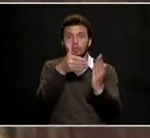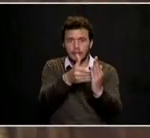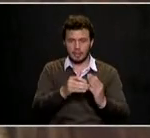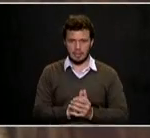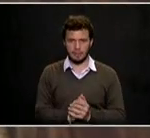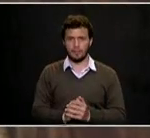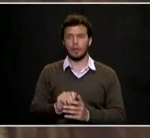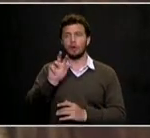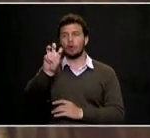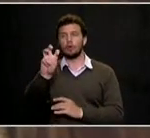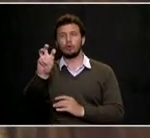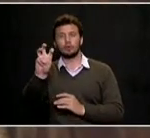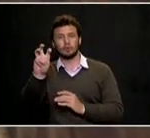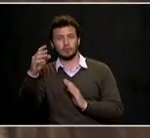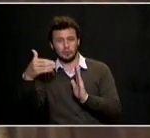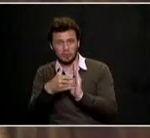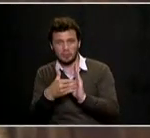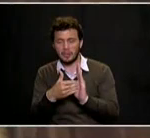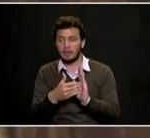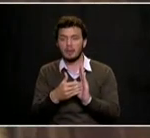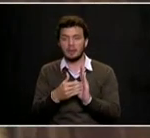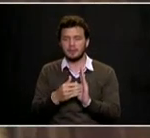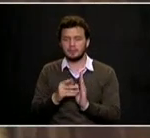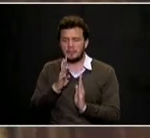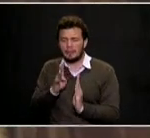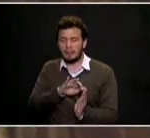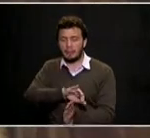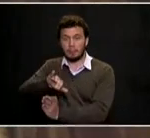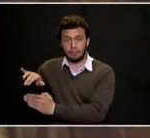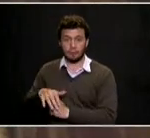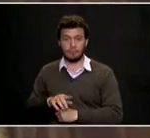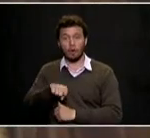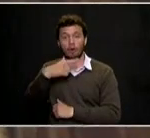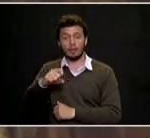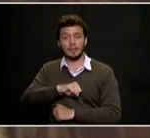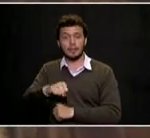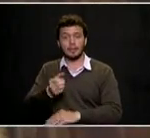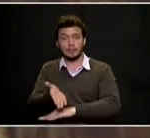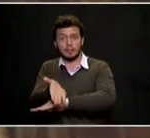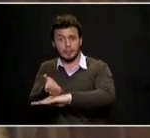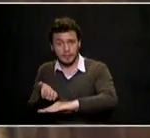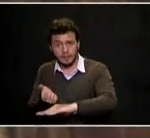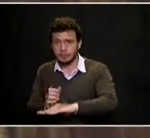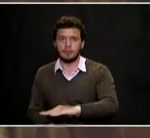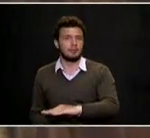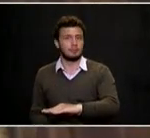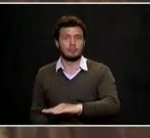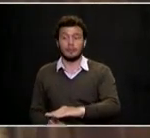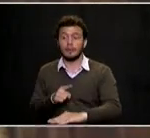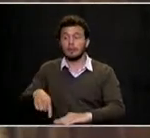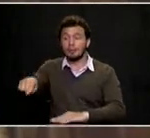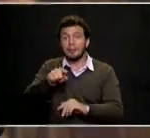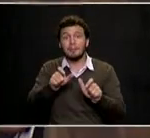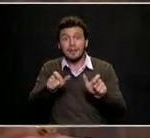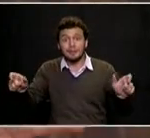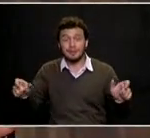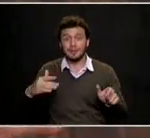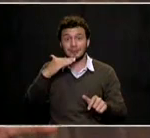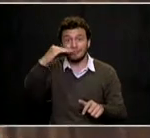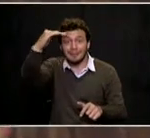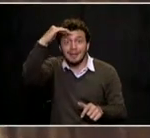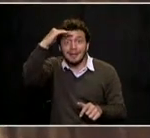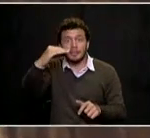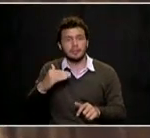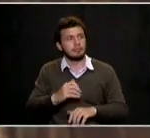incidentes de desacato y 400 derechos de petición por el derecho que los medellinenses piden a la salud pero no le pone nadie